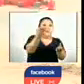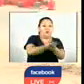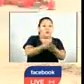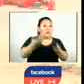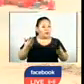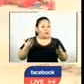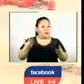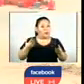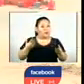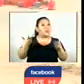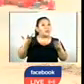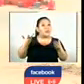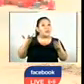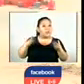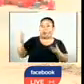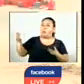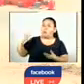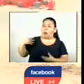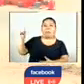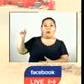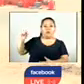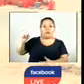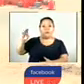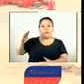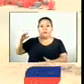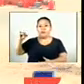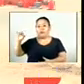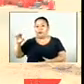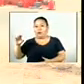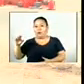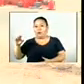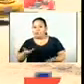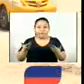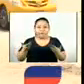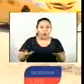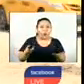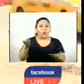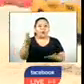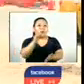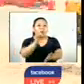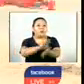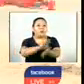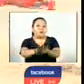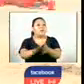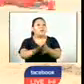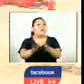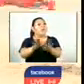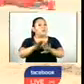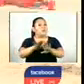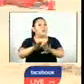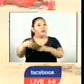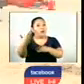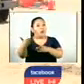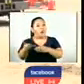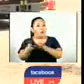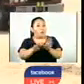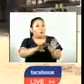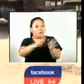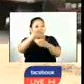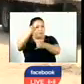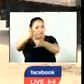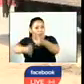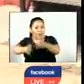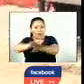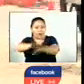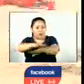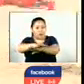y que nos dé la no objeción al BESIE nos vamos a la apertura de la oferta económica y luego esto es a muerte súbita es decir al final